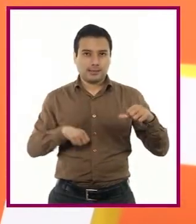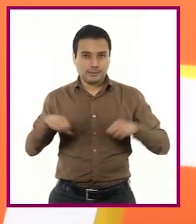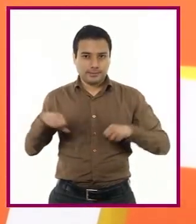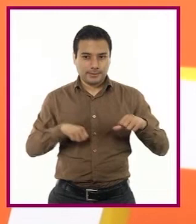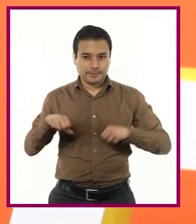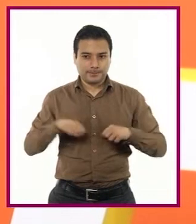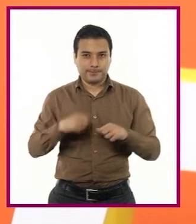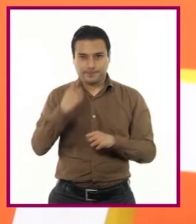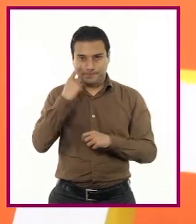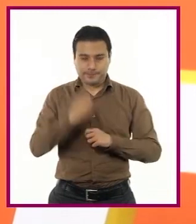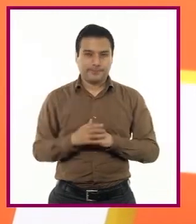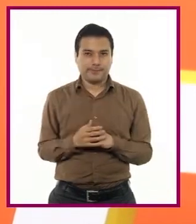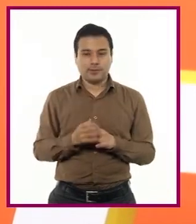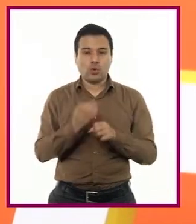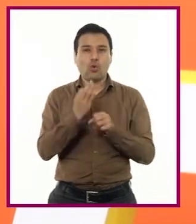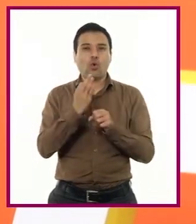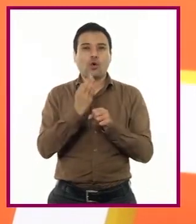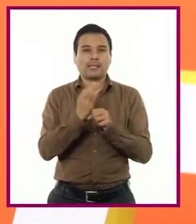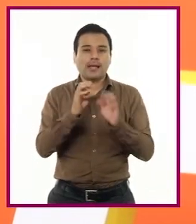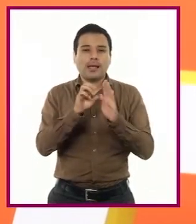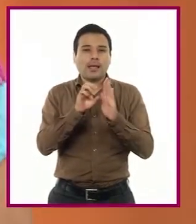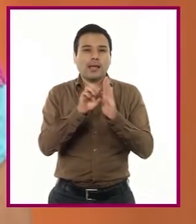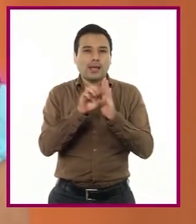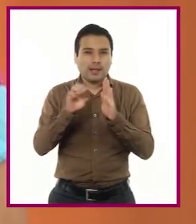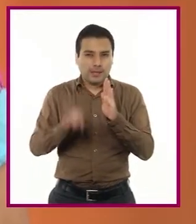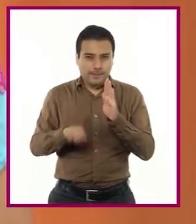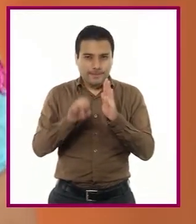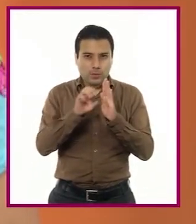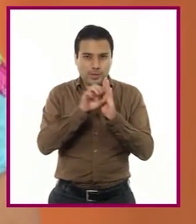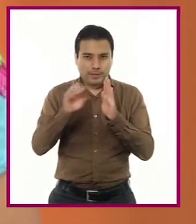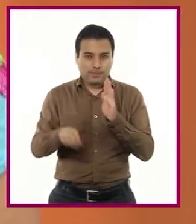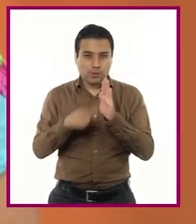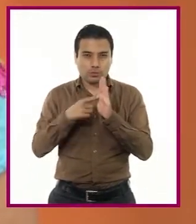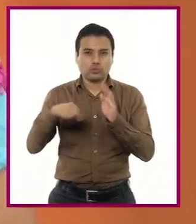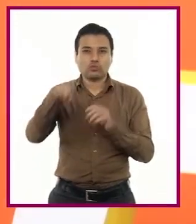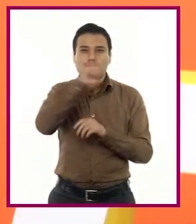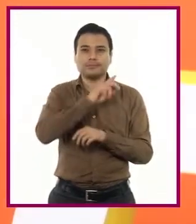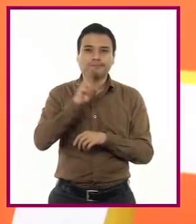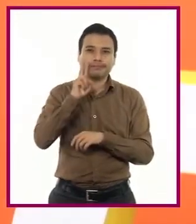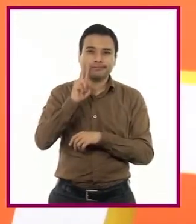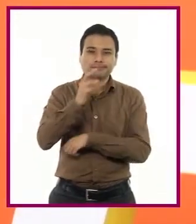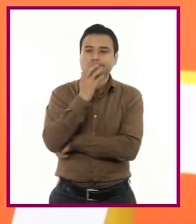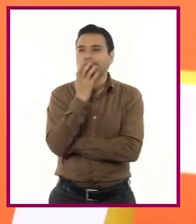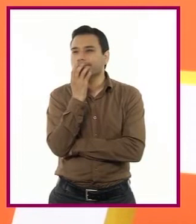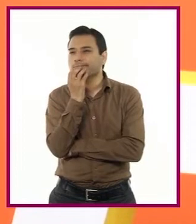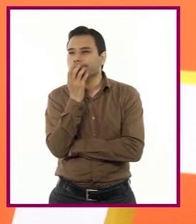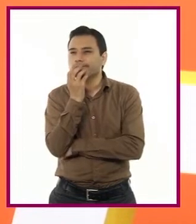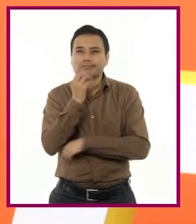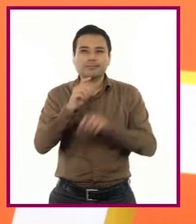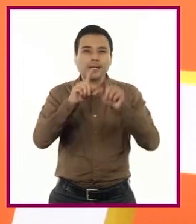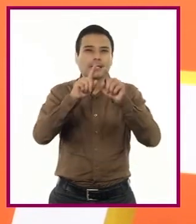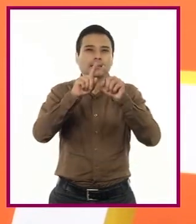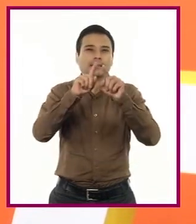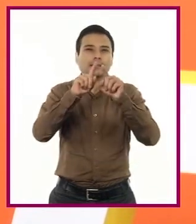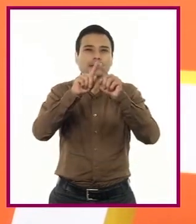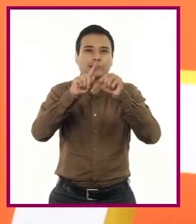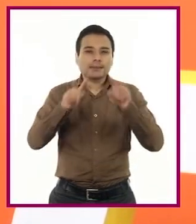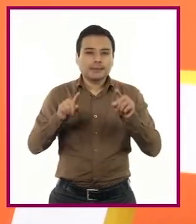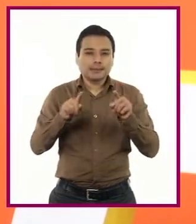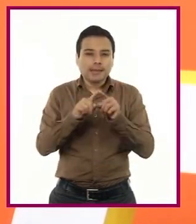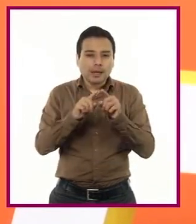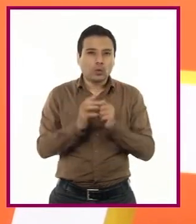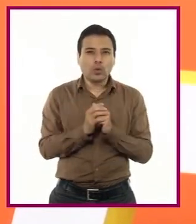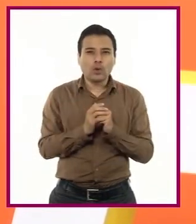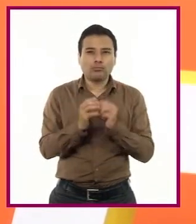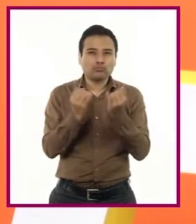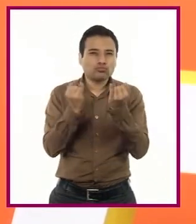trata de identificar en los ejemplos que mostraremos cuáles son los triángulos que cumplen con las características para establecer una